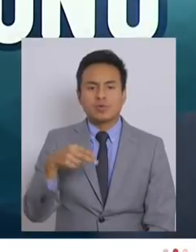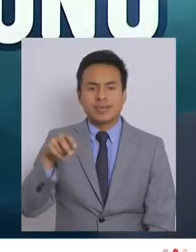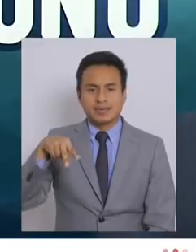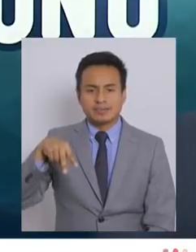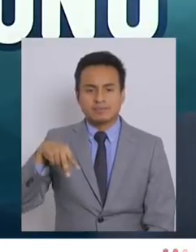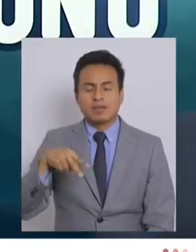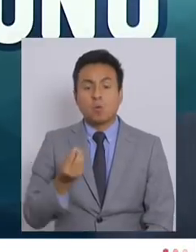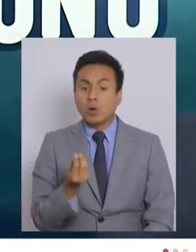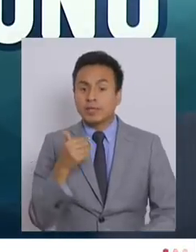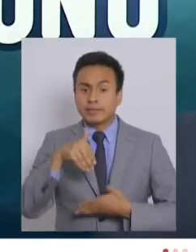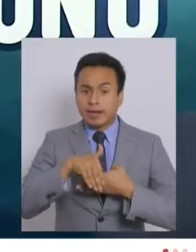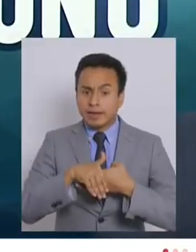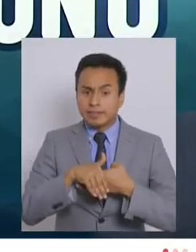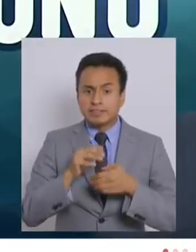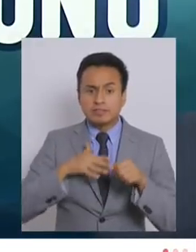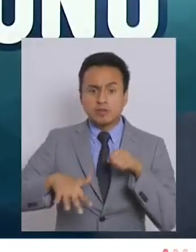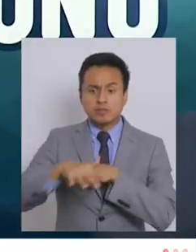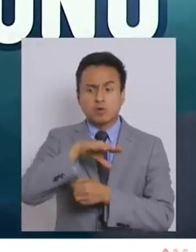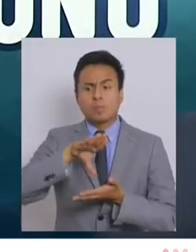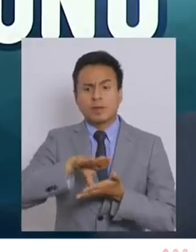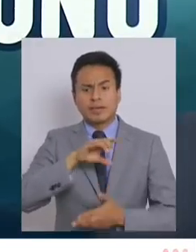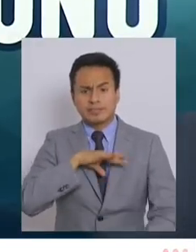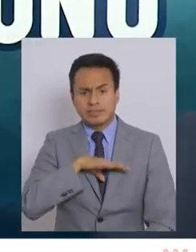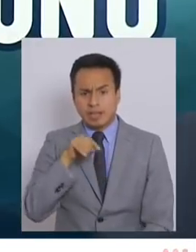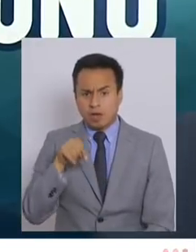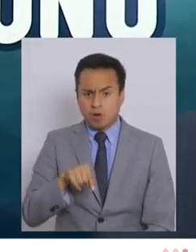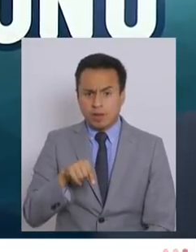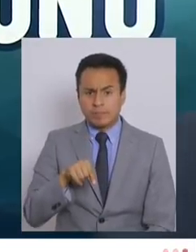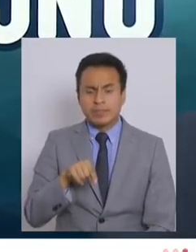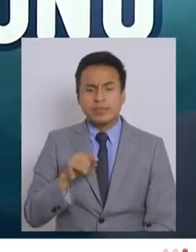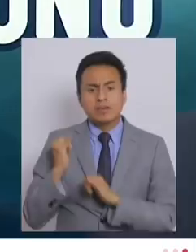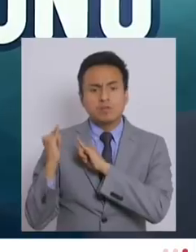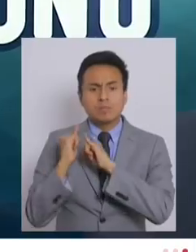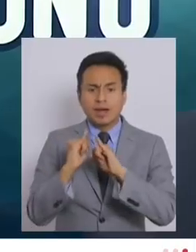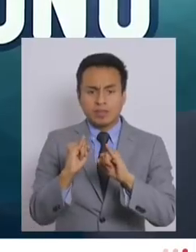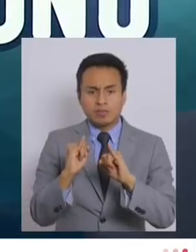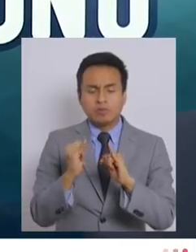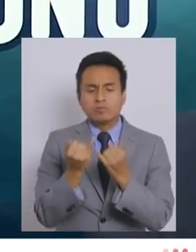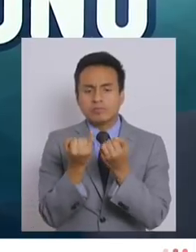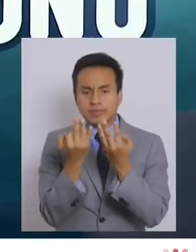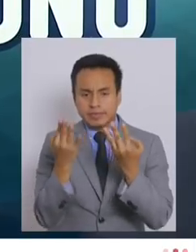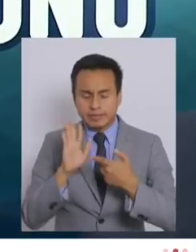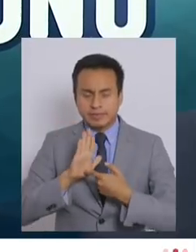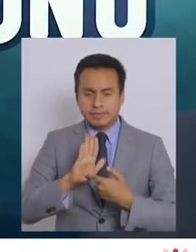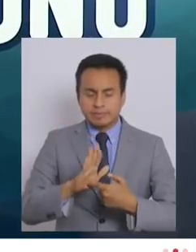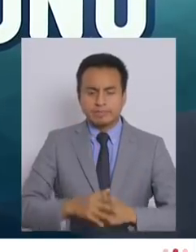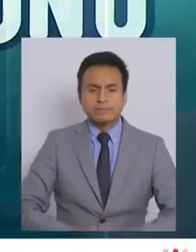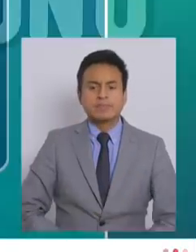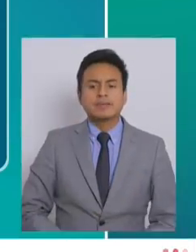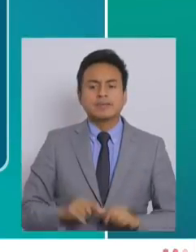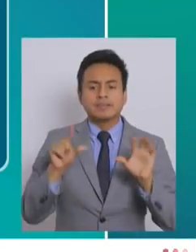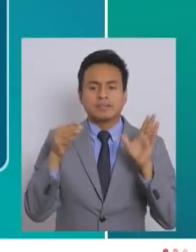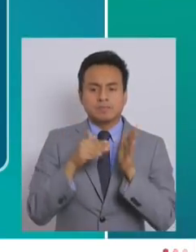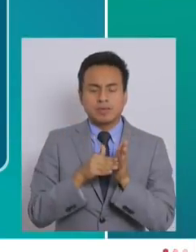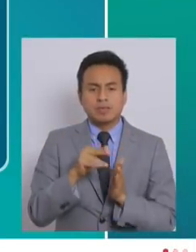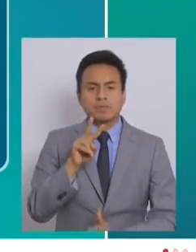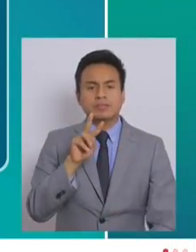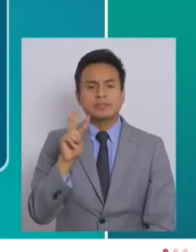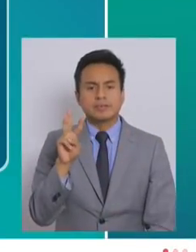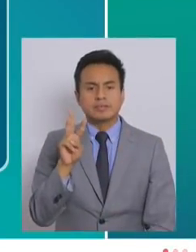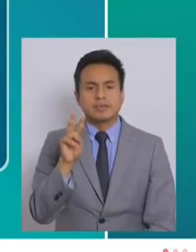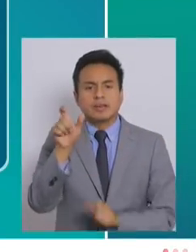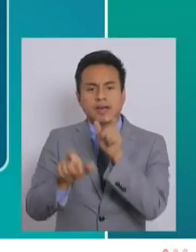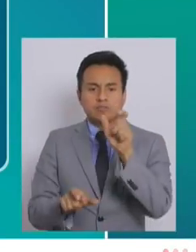buenas tardes la situación en nuestro país de acuerdo a los casos reportados en la siguiente 7000 23